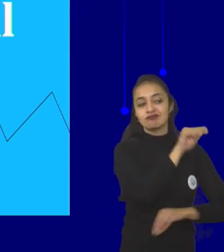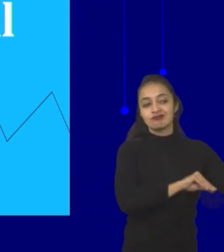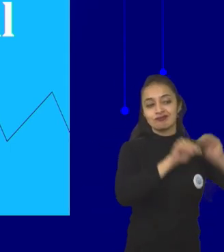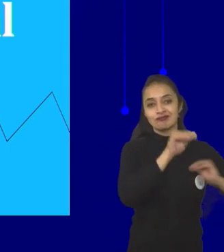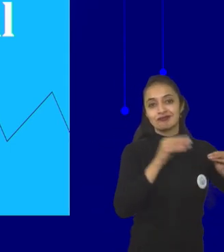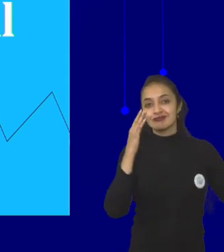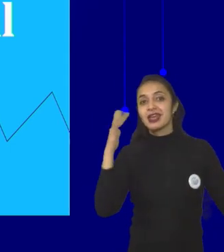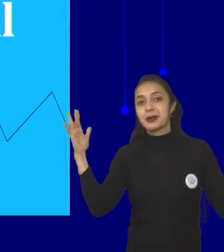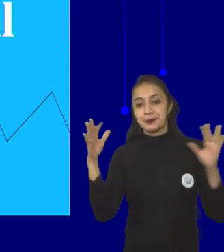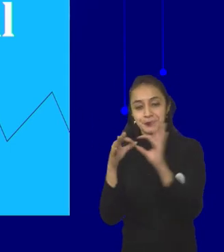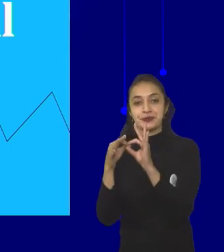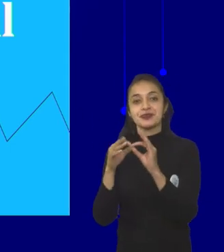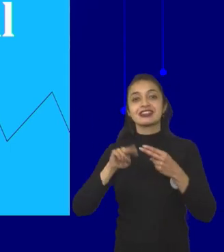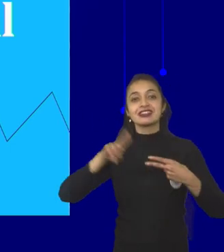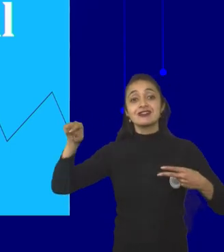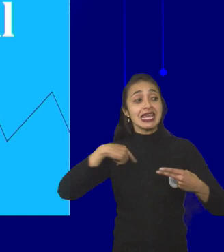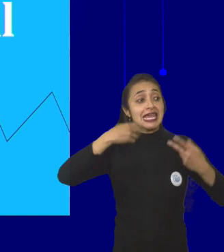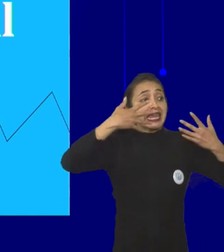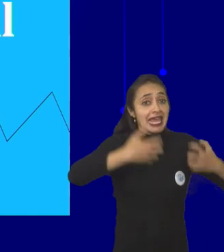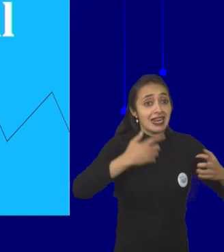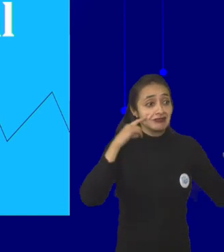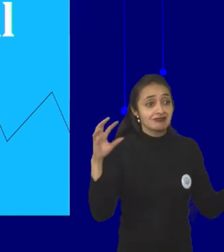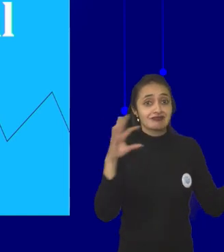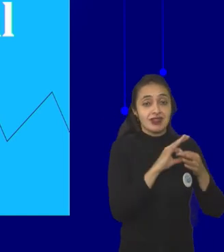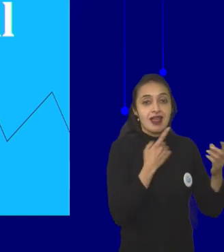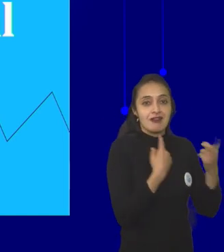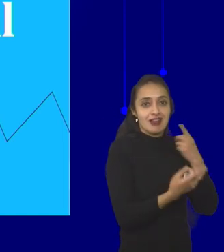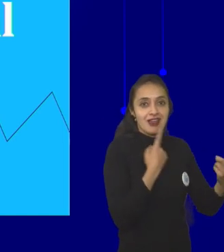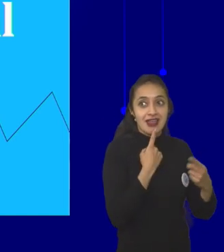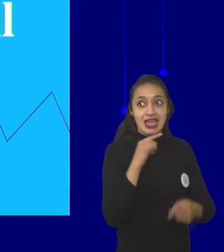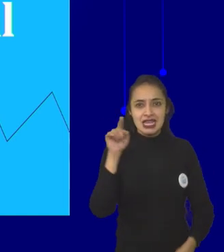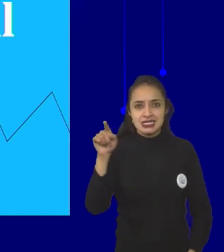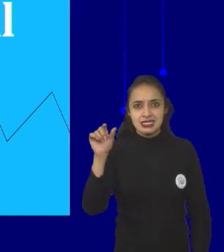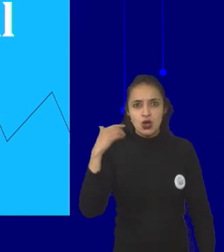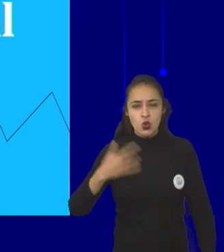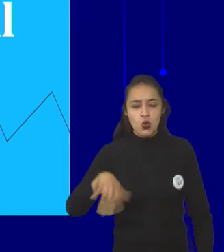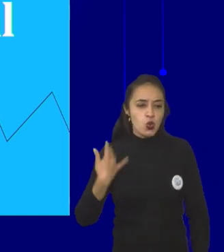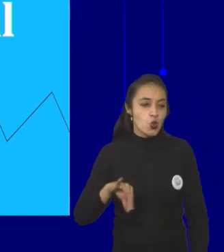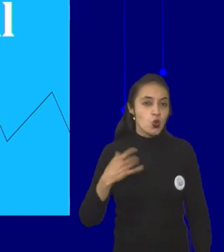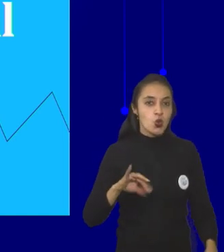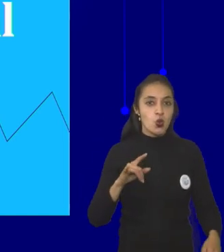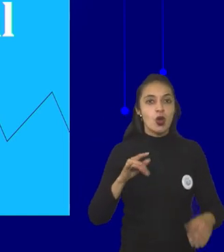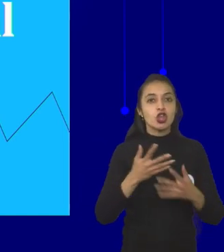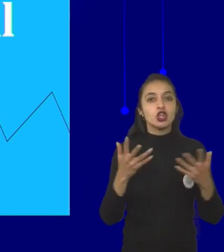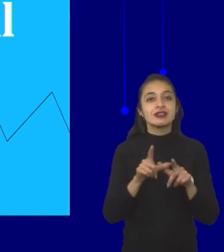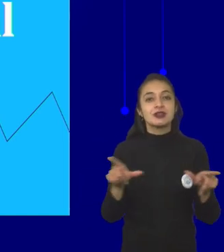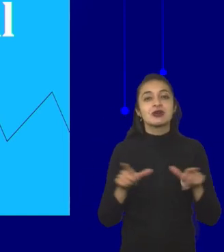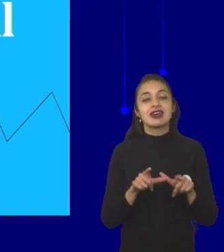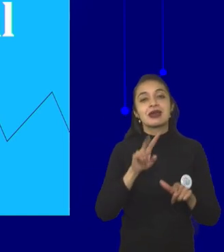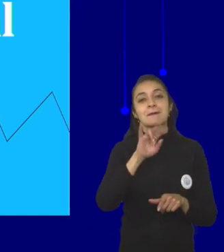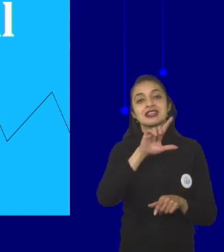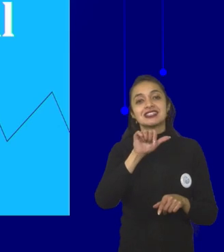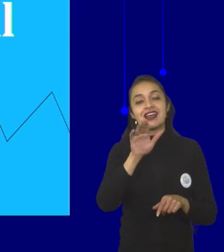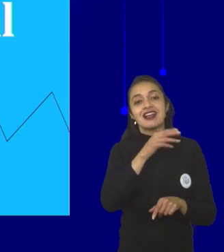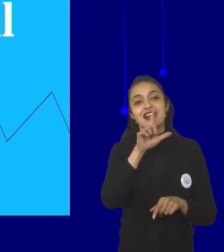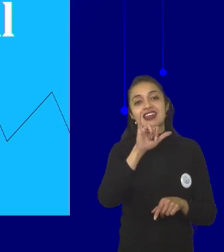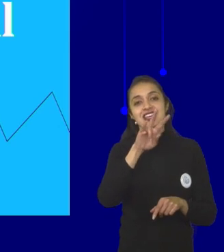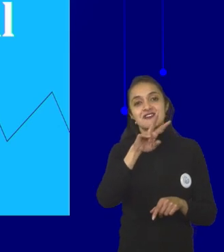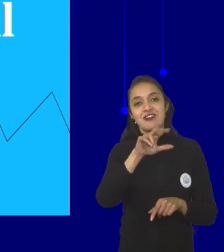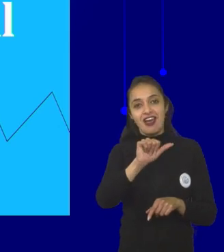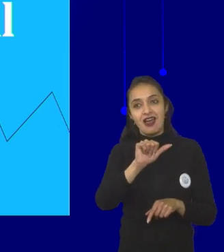Netflix Pálpito y quiere hablar contigo. Y se vino esta megaproducción en Villa de Leyva.